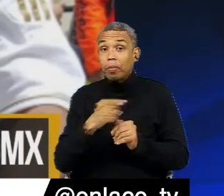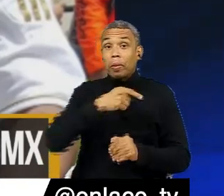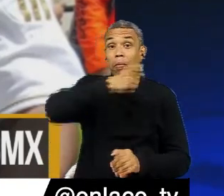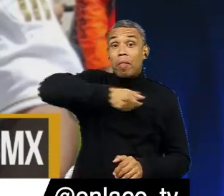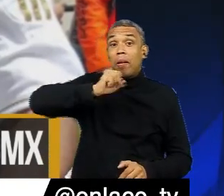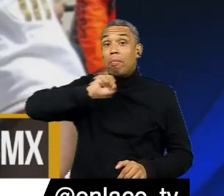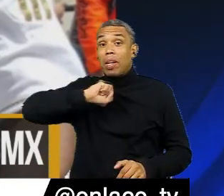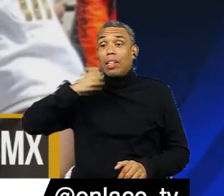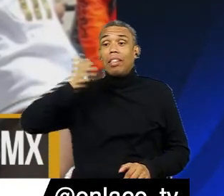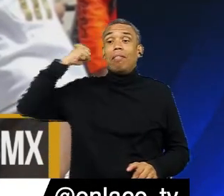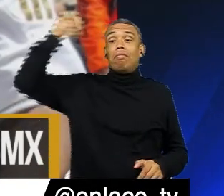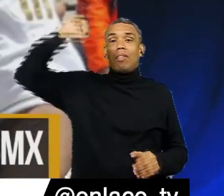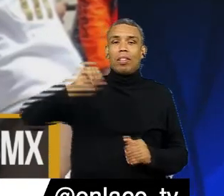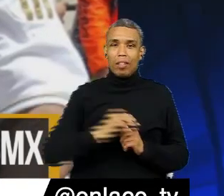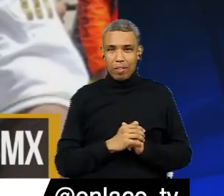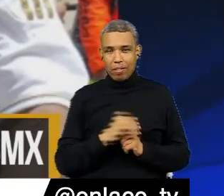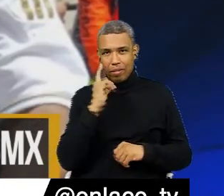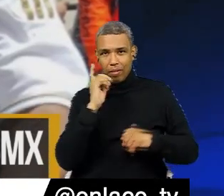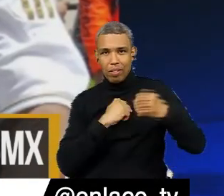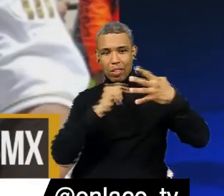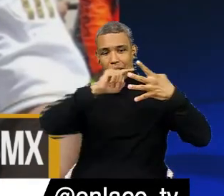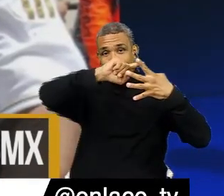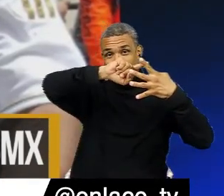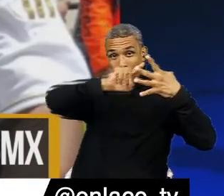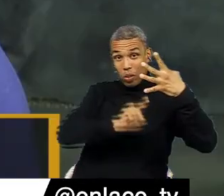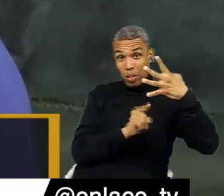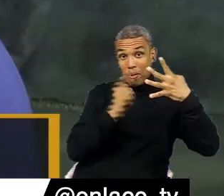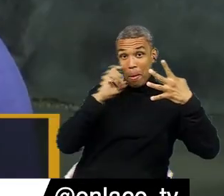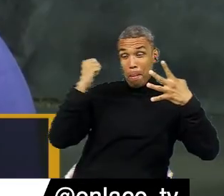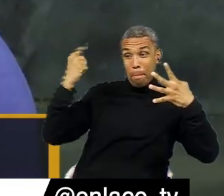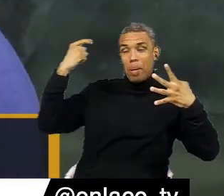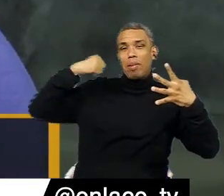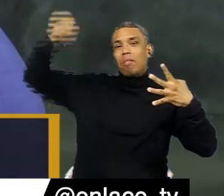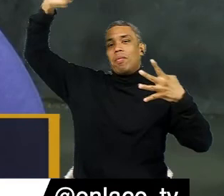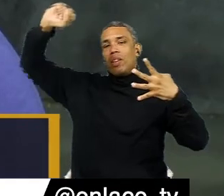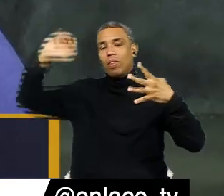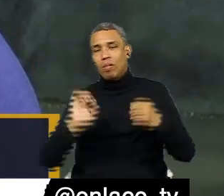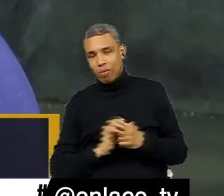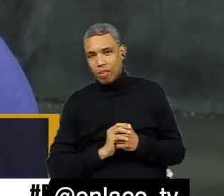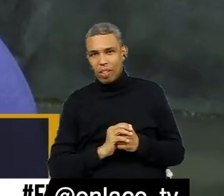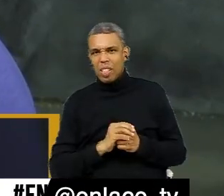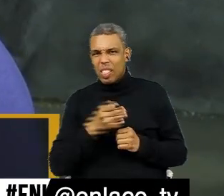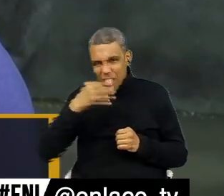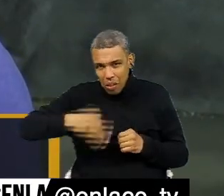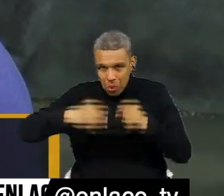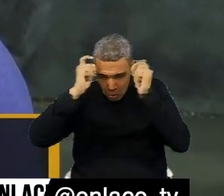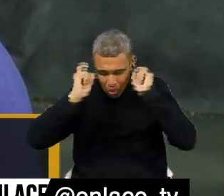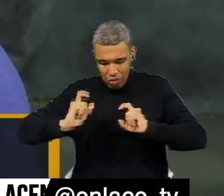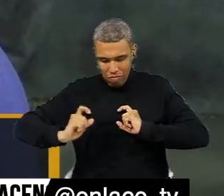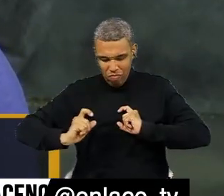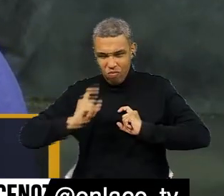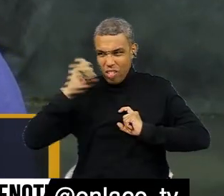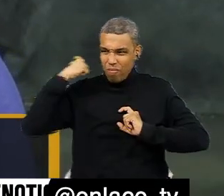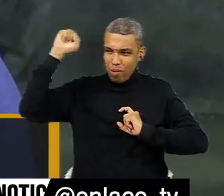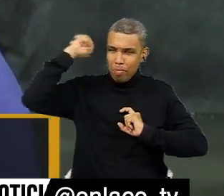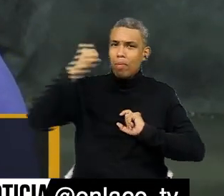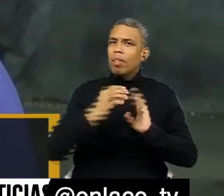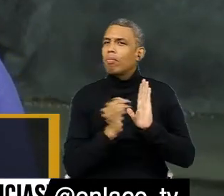4 de ellos primer lugar y 8 medallas. Podemos decir que por parte del Club BMX Barranca Bermeja un balance absolutamente positivo,